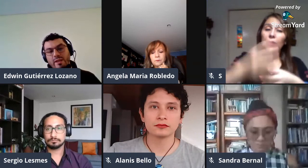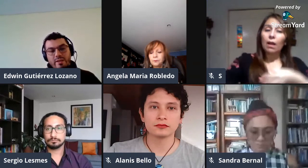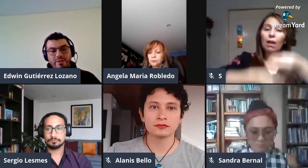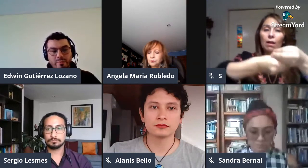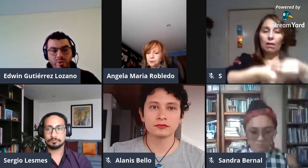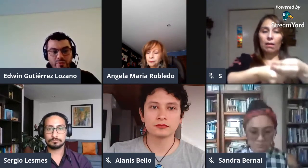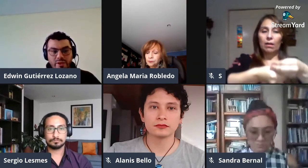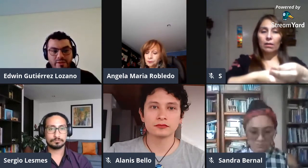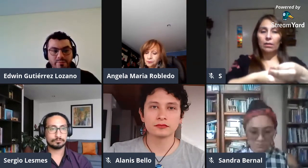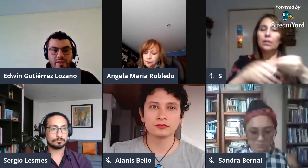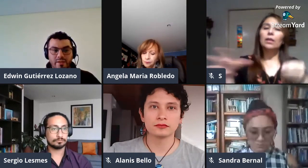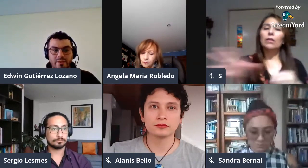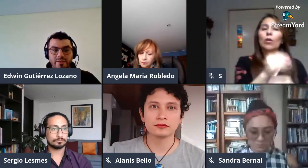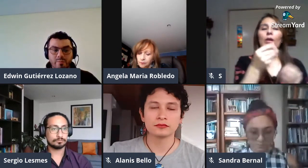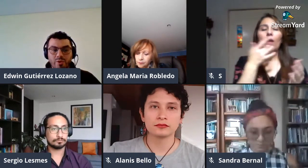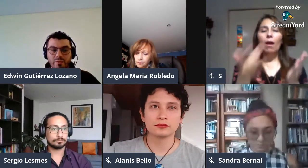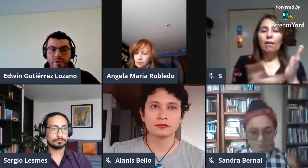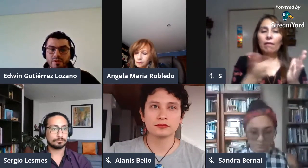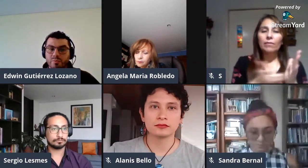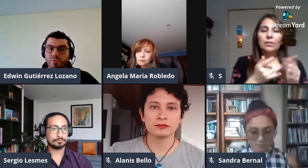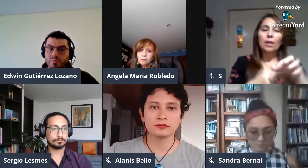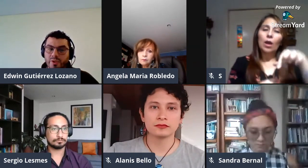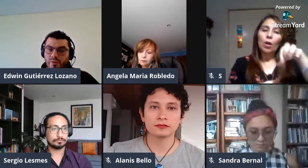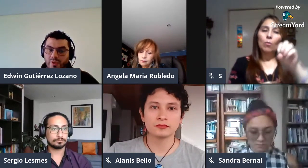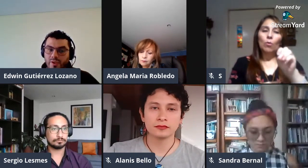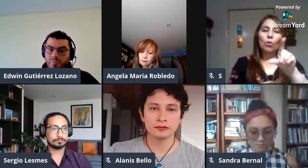se vinculen a la revista Polifonías, que es